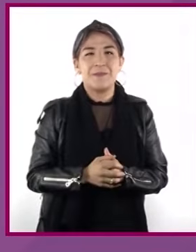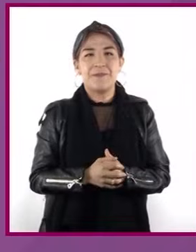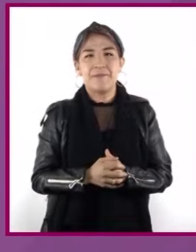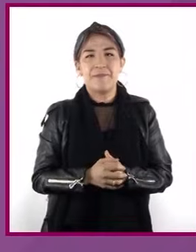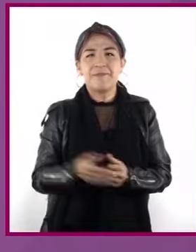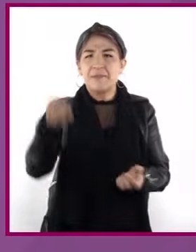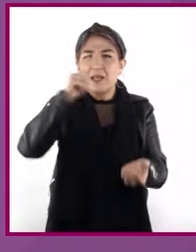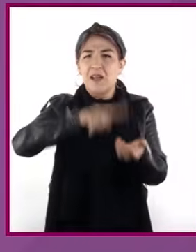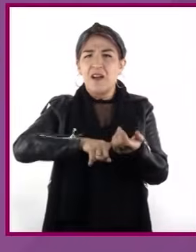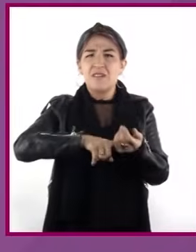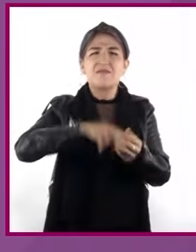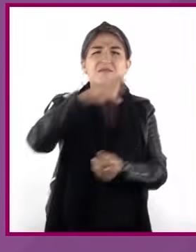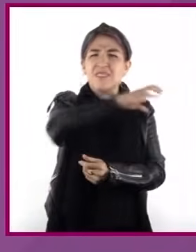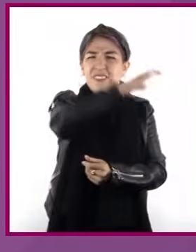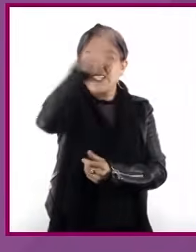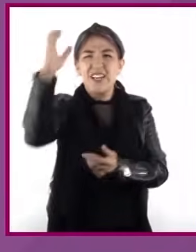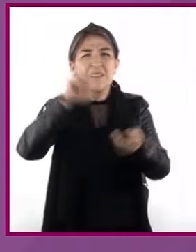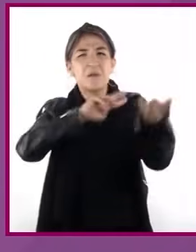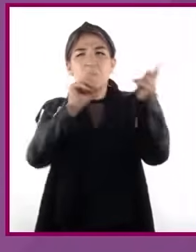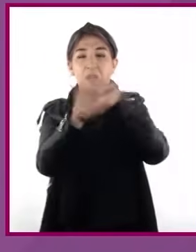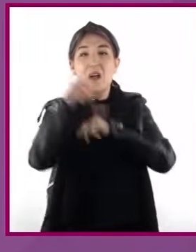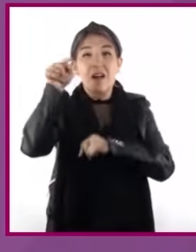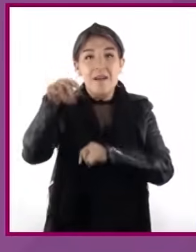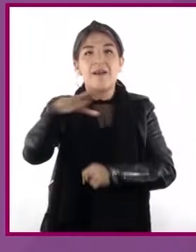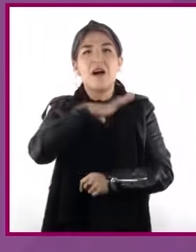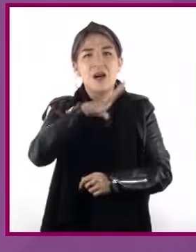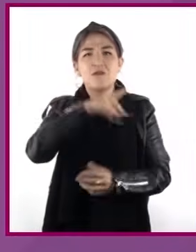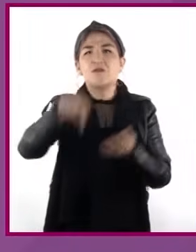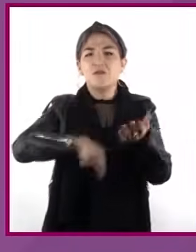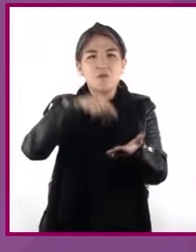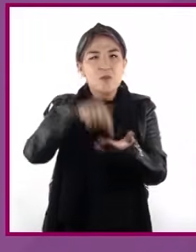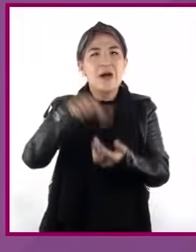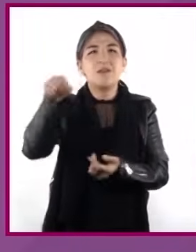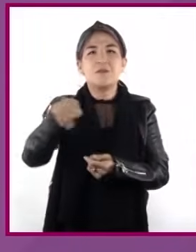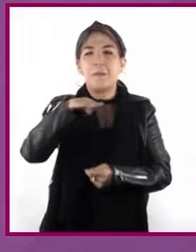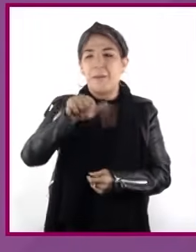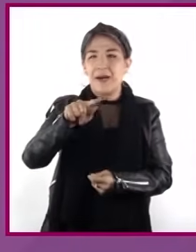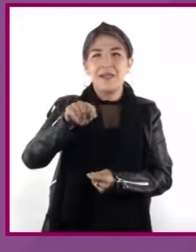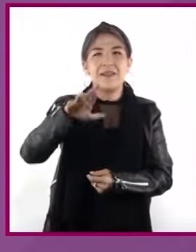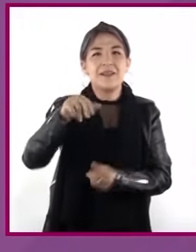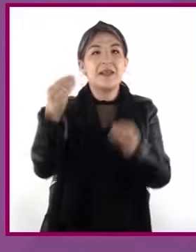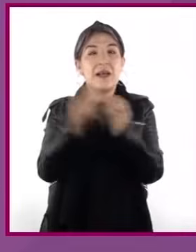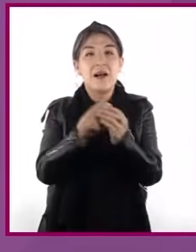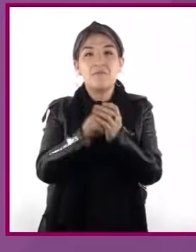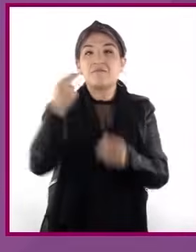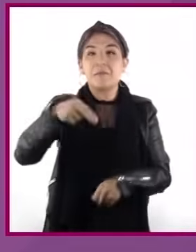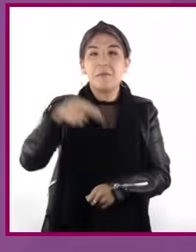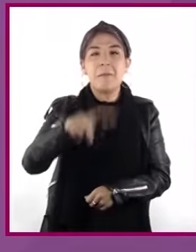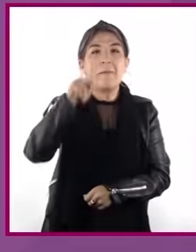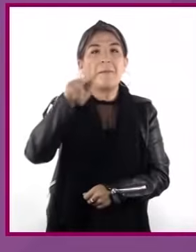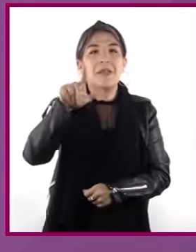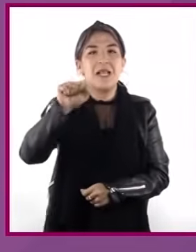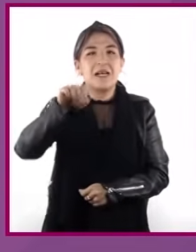En el universo existe un cuarto estado de agregación de la materia, el plasma.